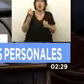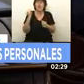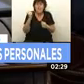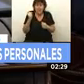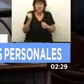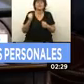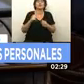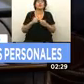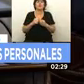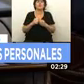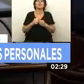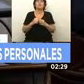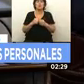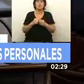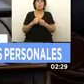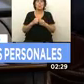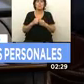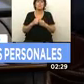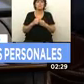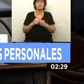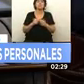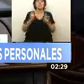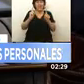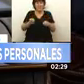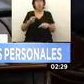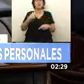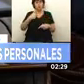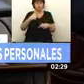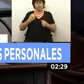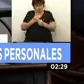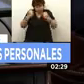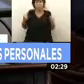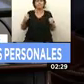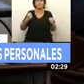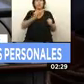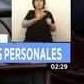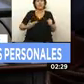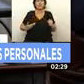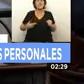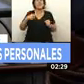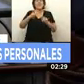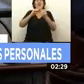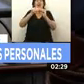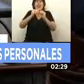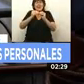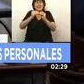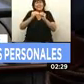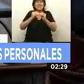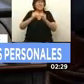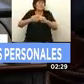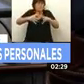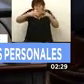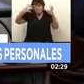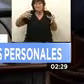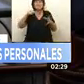señor presidente y además afront como presidenta la crisis más grande económica